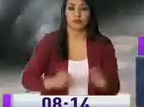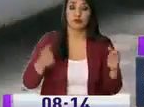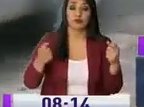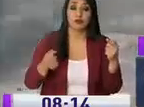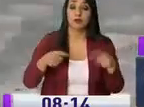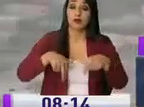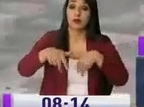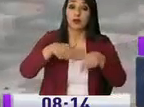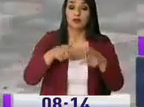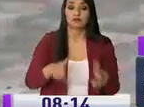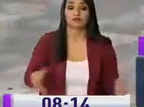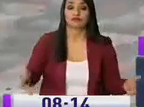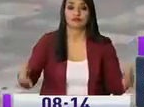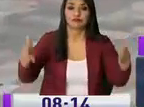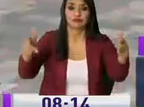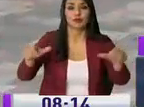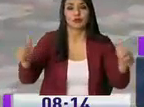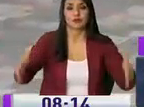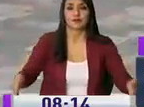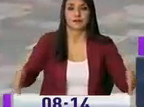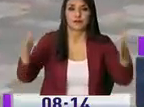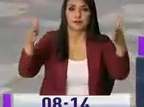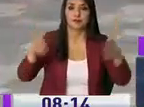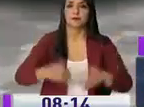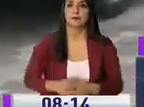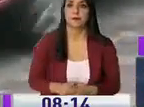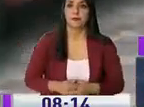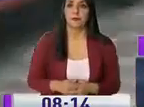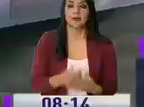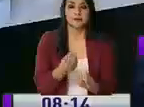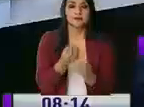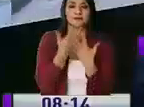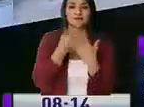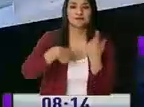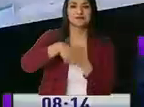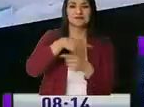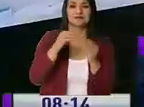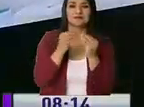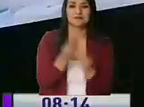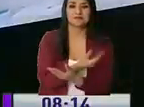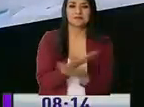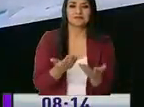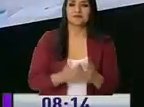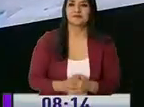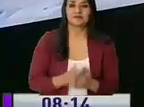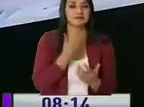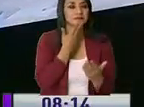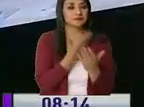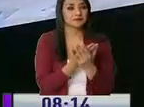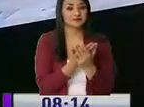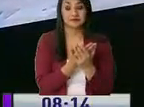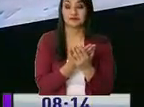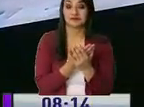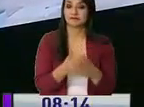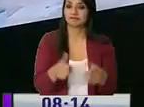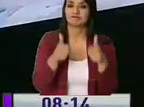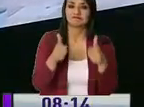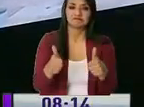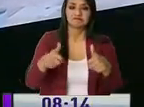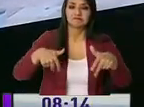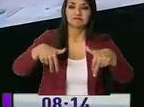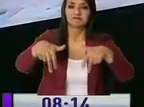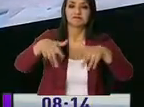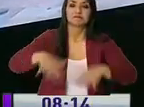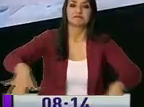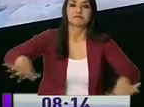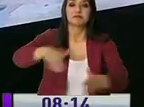se realice esta peatonización aquí en la calle Venezuela. Es la información, Robert. Estamos contigo a estudios. Gracias, mi querida Adri. Lindo esto de la peatonización. El